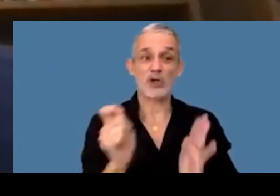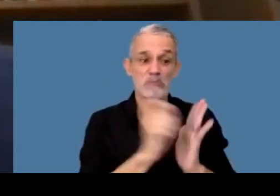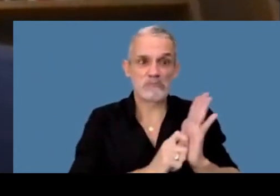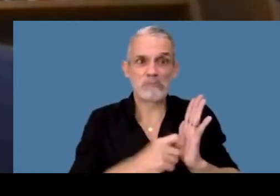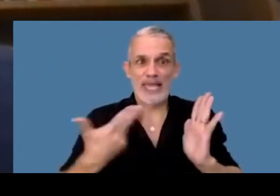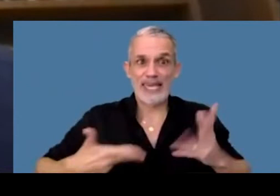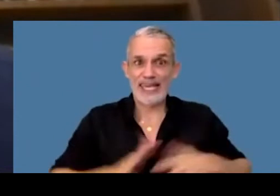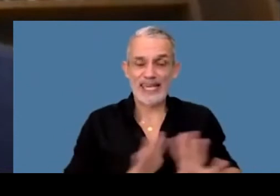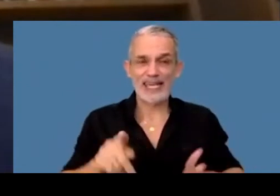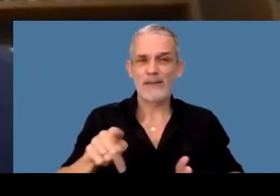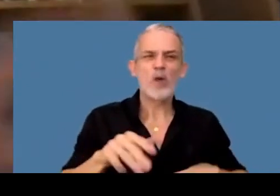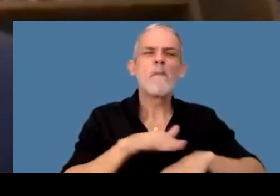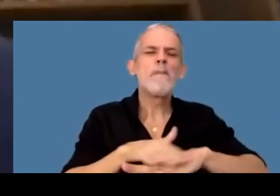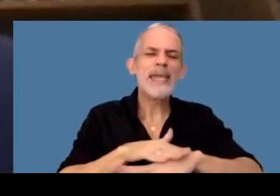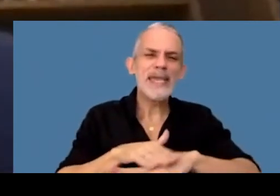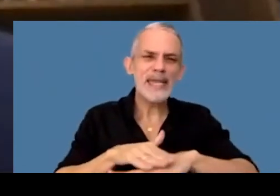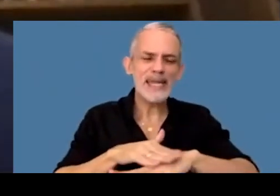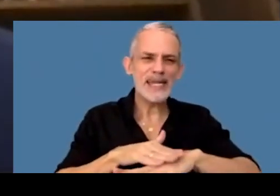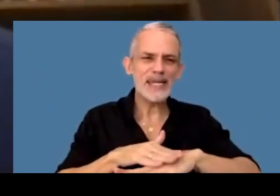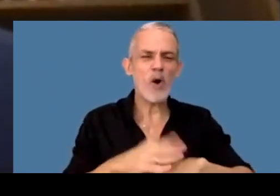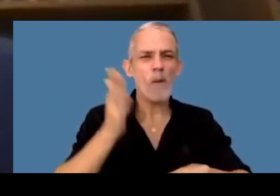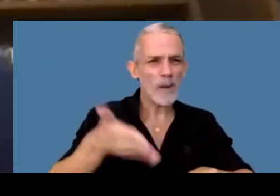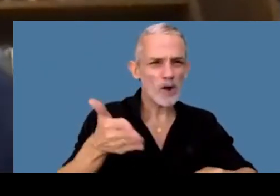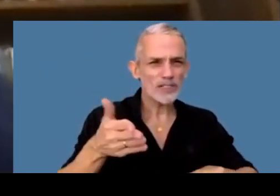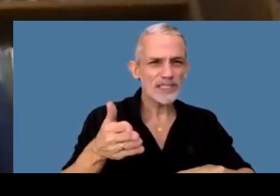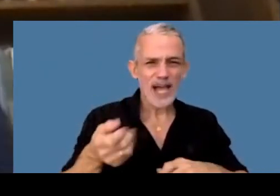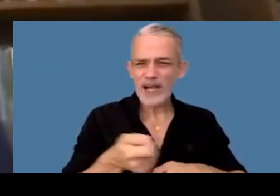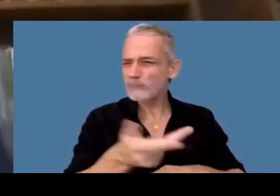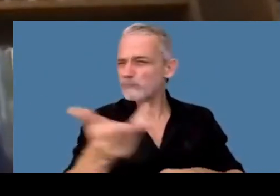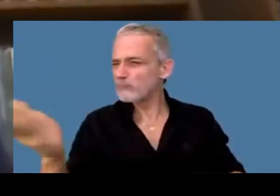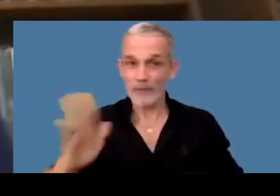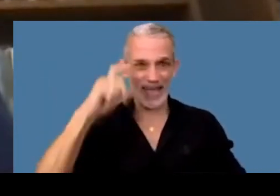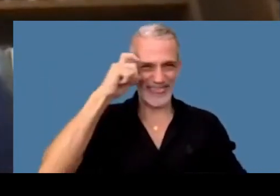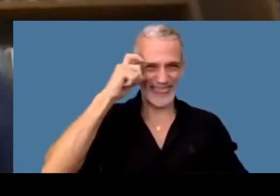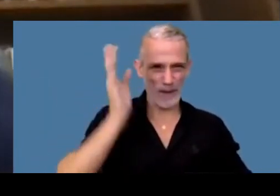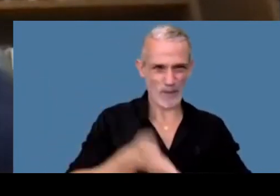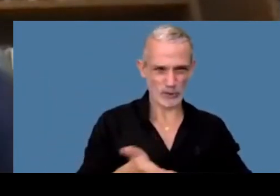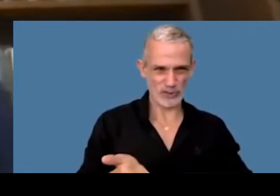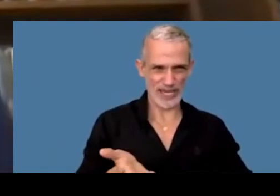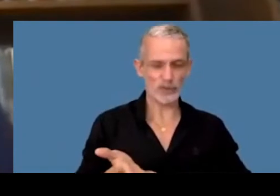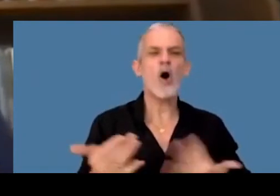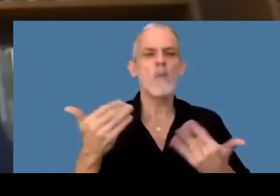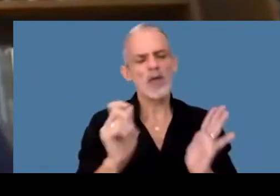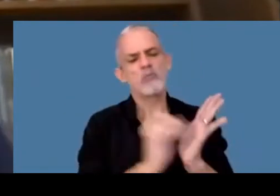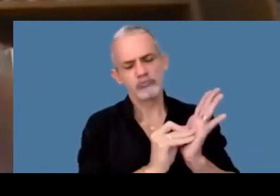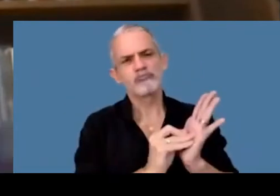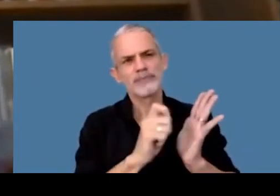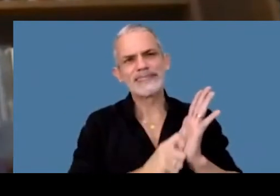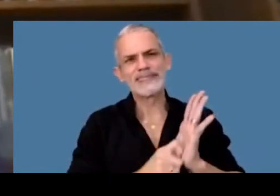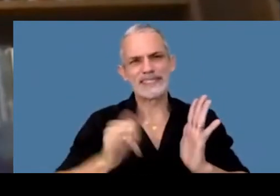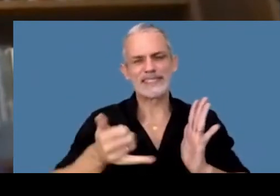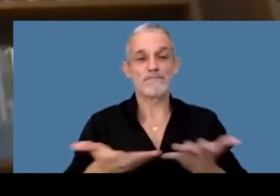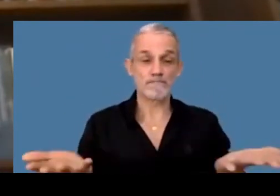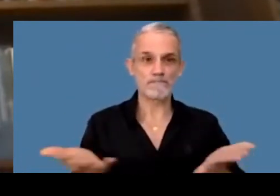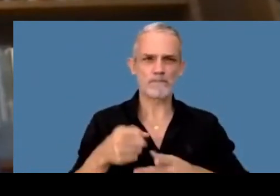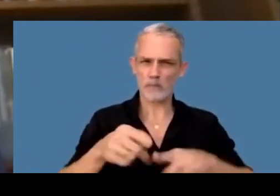a un mínimo del porcentaje de ese universo, que es el 10%. Entonces, ahora bien, eso es por un